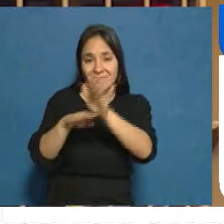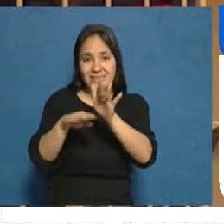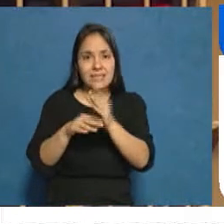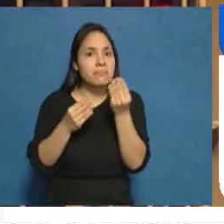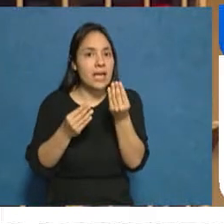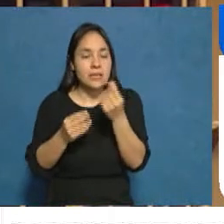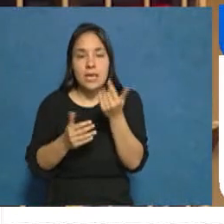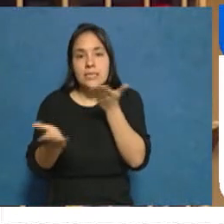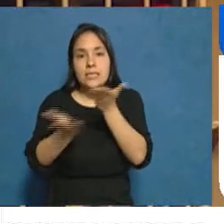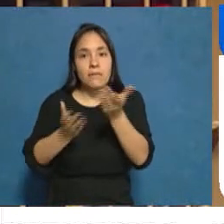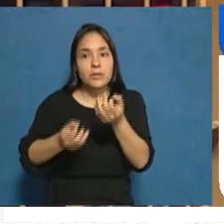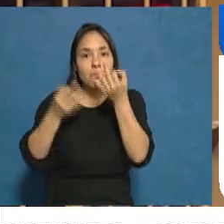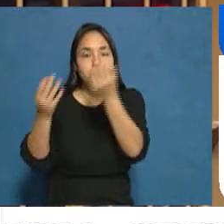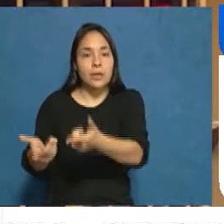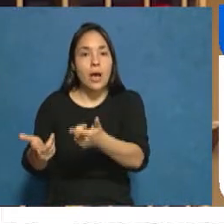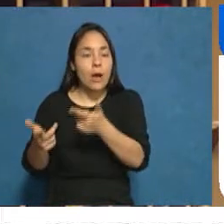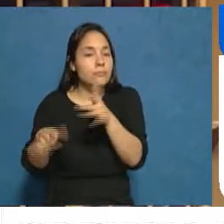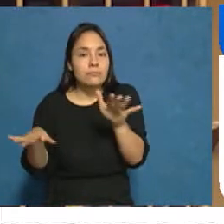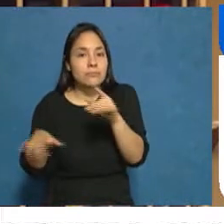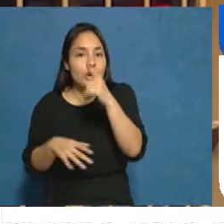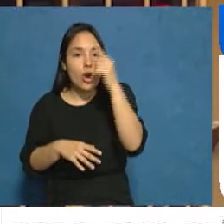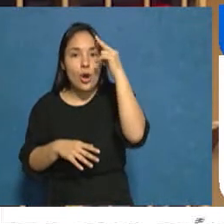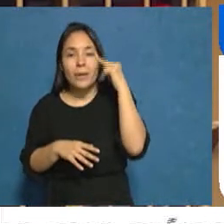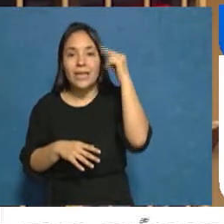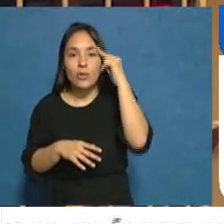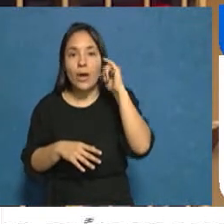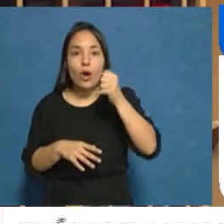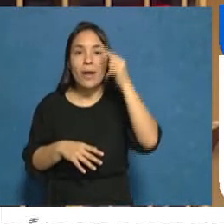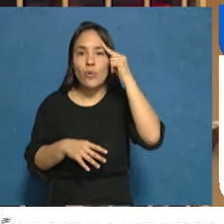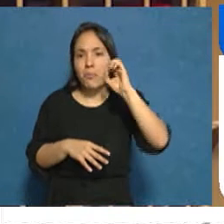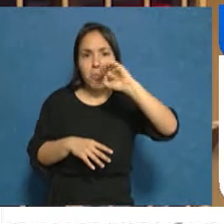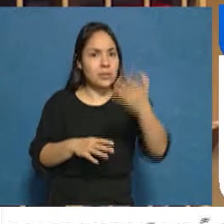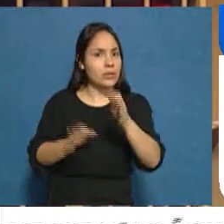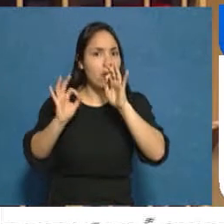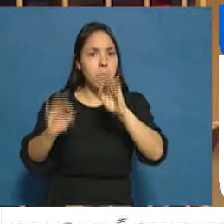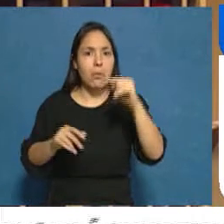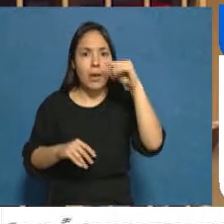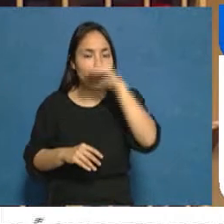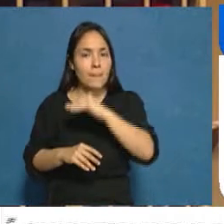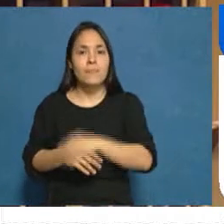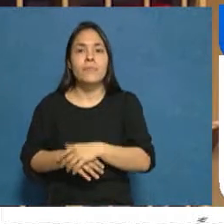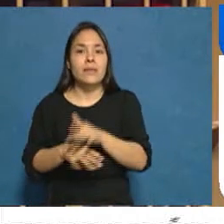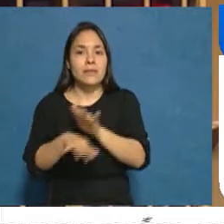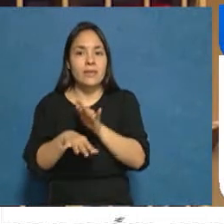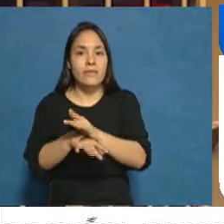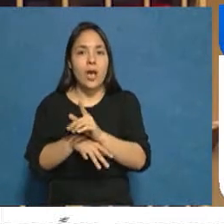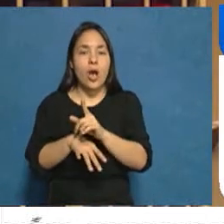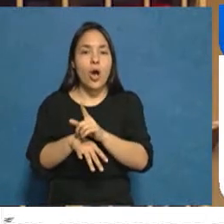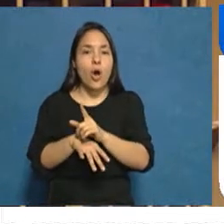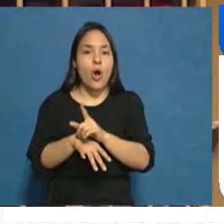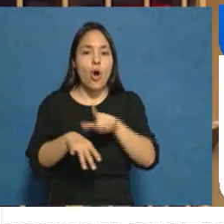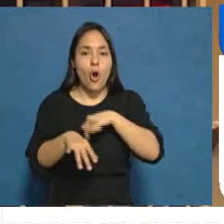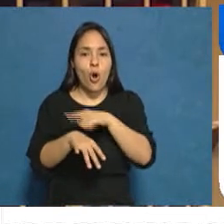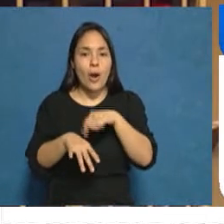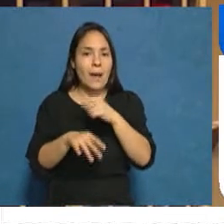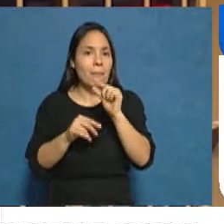dedicado debe ser del 99,9%. ¿Sí? En estos casos estamos hablando que son muy pocas horas en las cuales vos